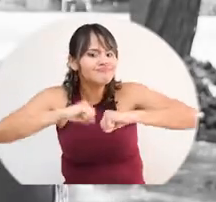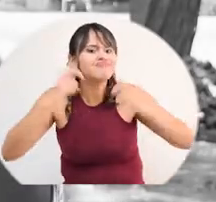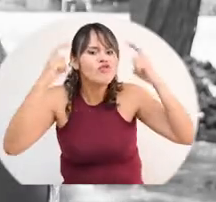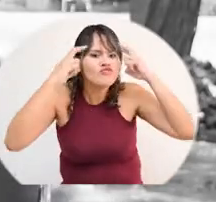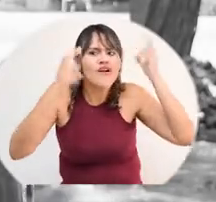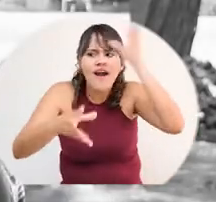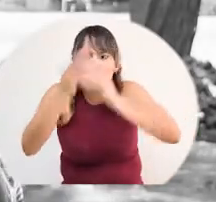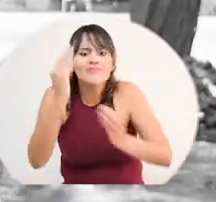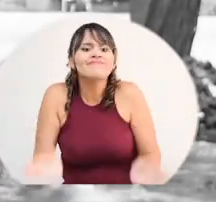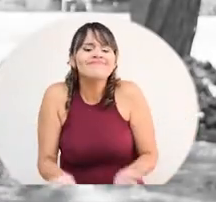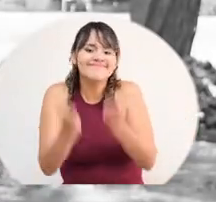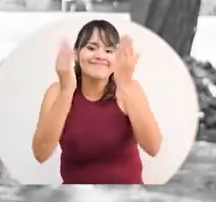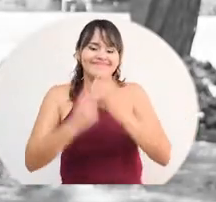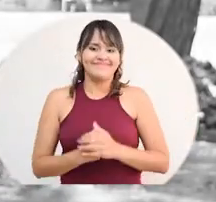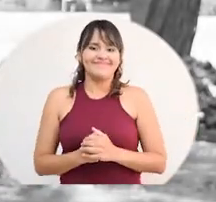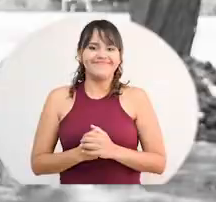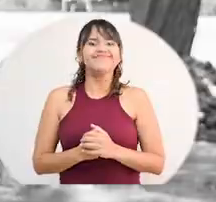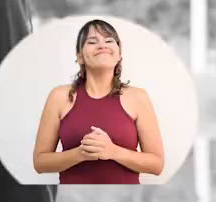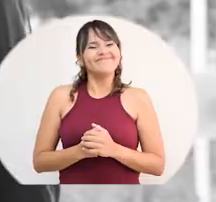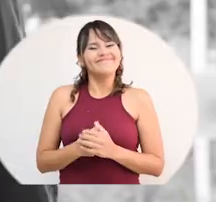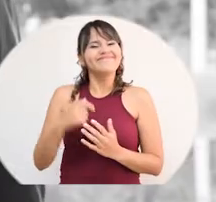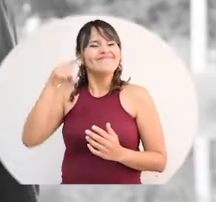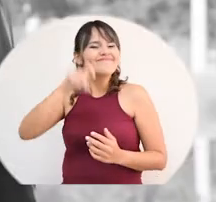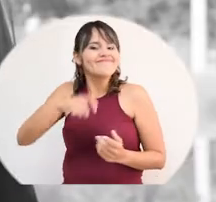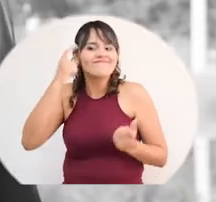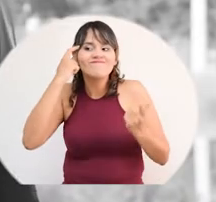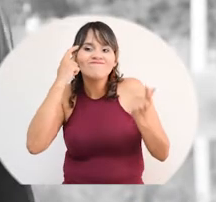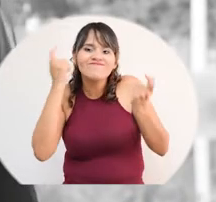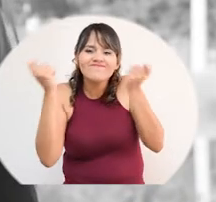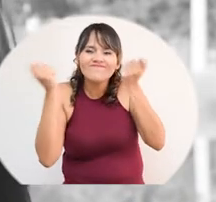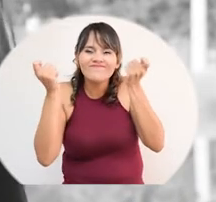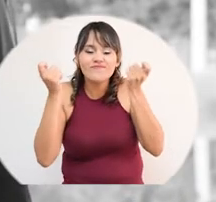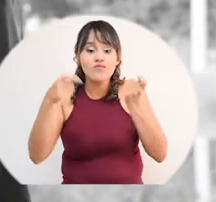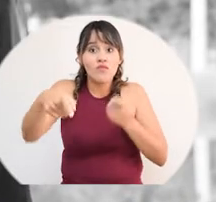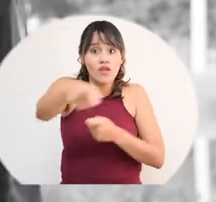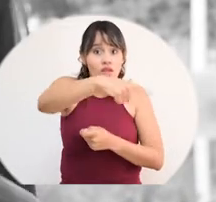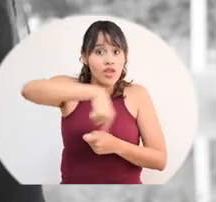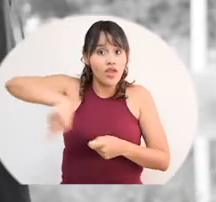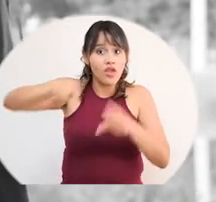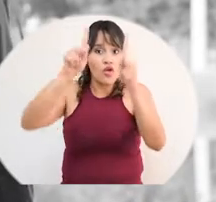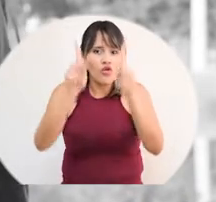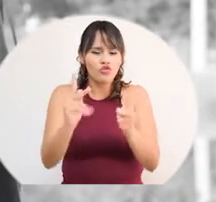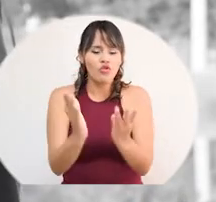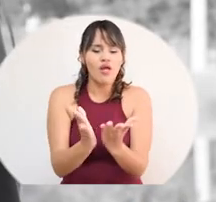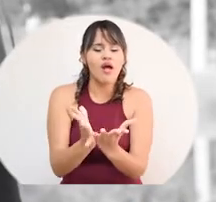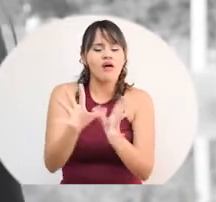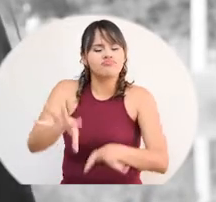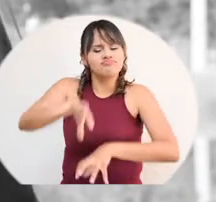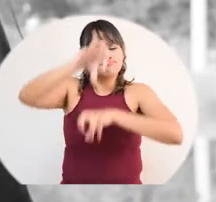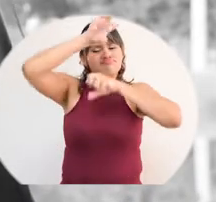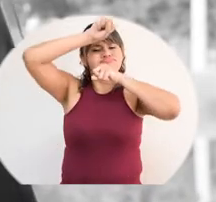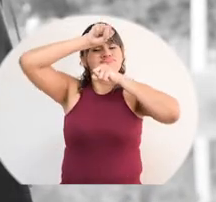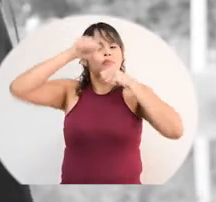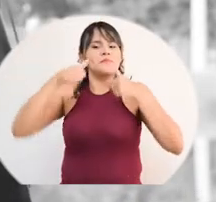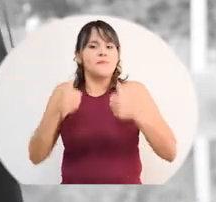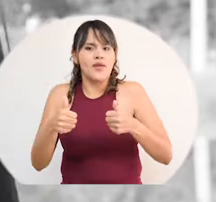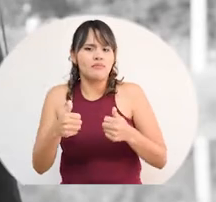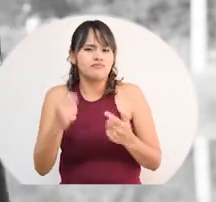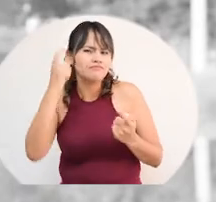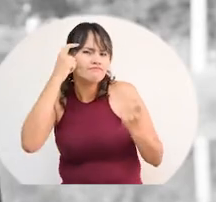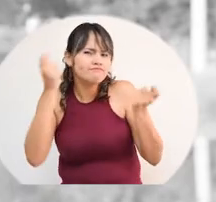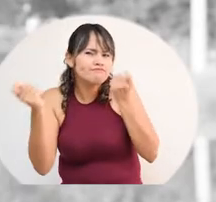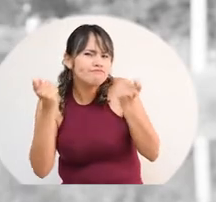también el conocimiento por sí solo buscar estrategias para que los estudiantes puedan tener un muy buen aprendizaje